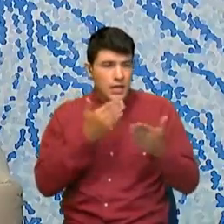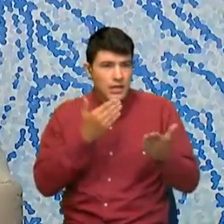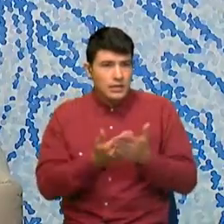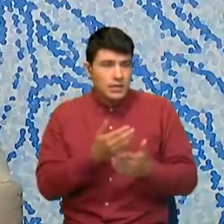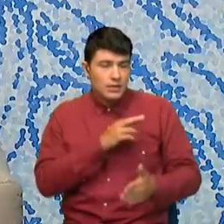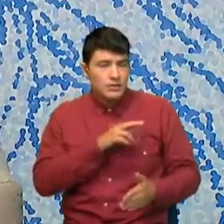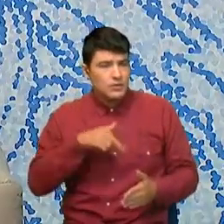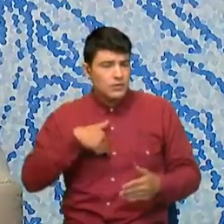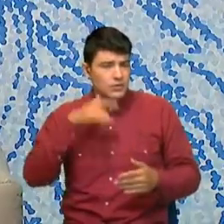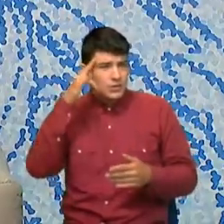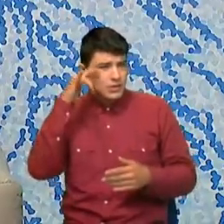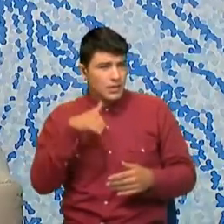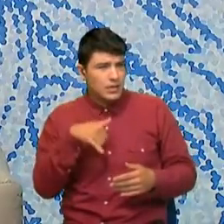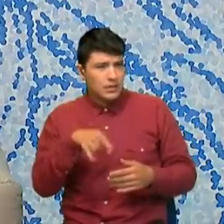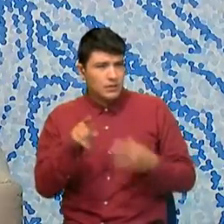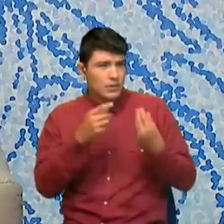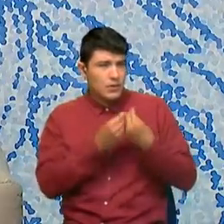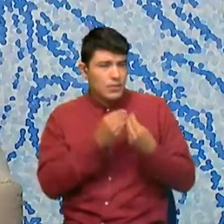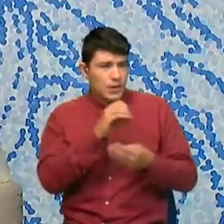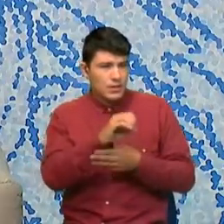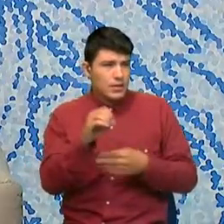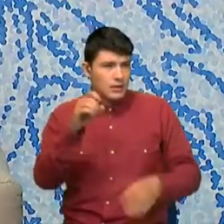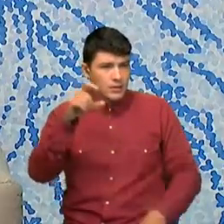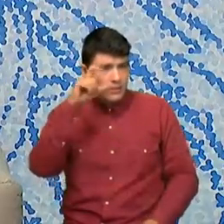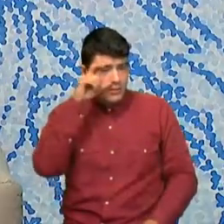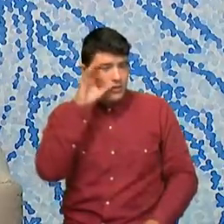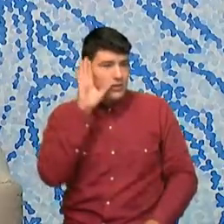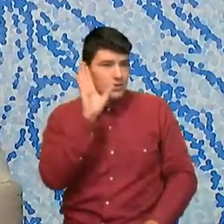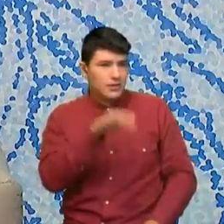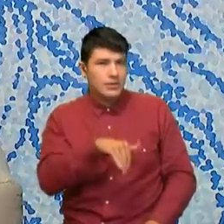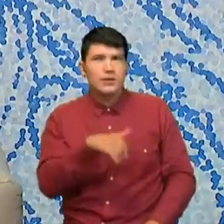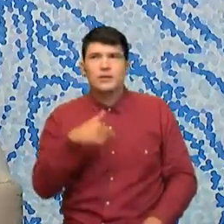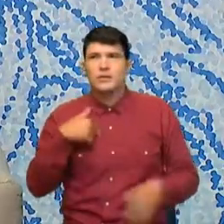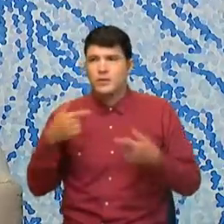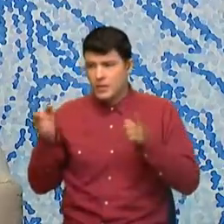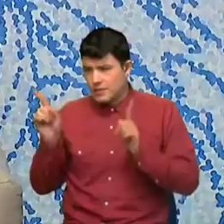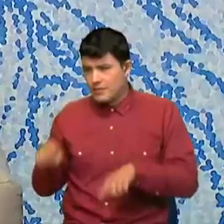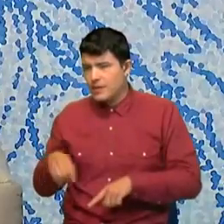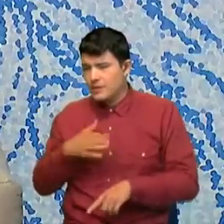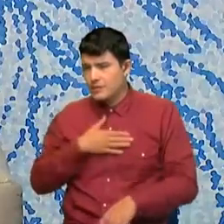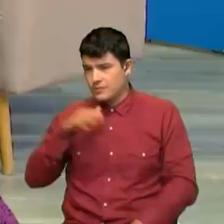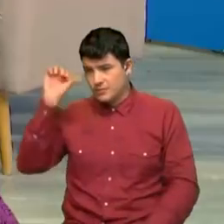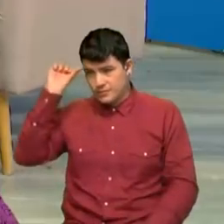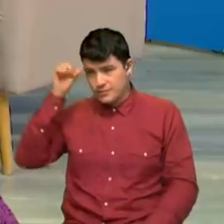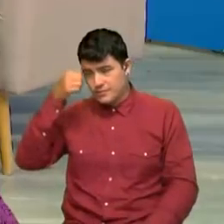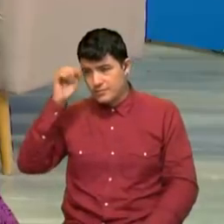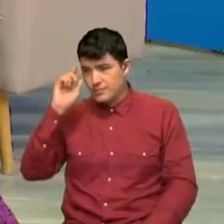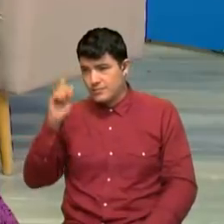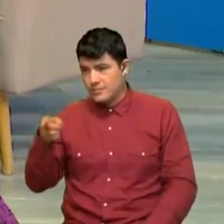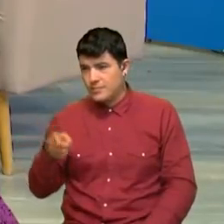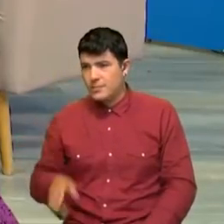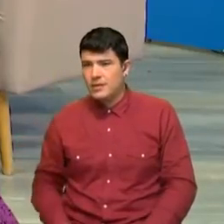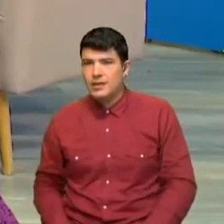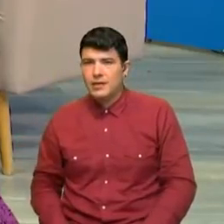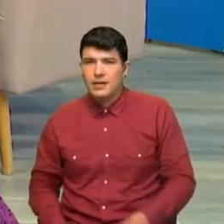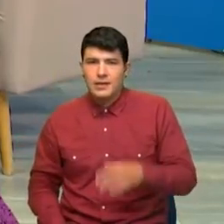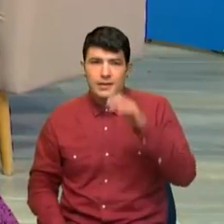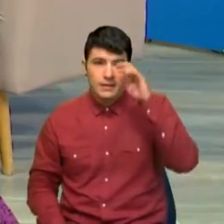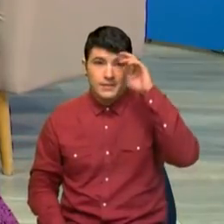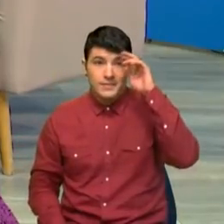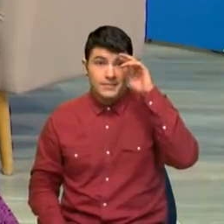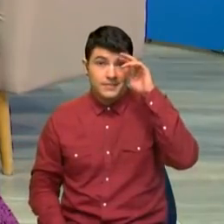hemos extrañado a su compañero. Bueno, ese no es el tema. Yo también lo extraño. Sí, doctora, es que mire, hay un caso de